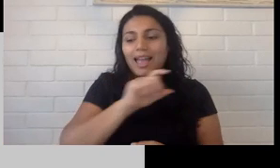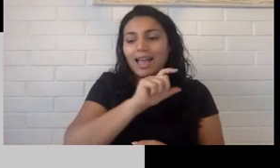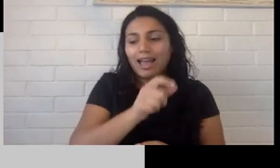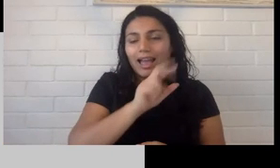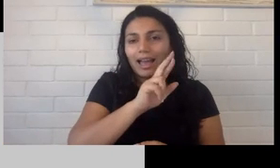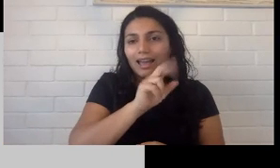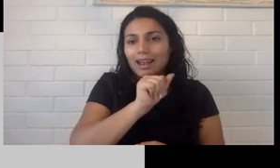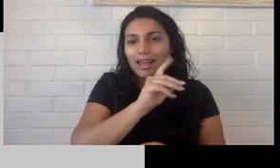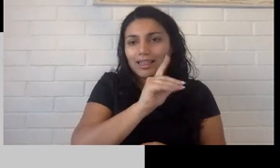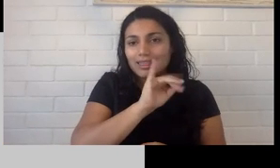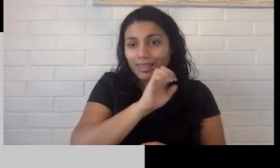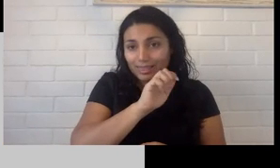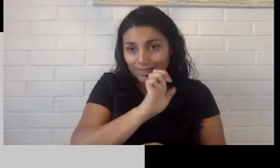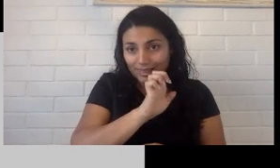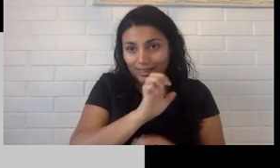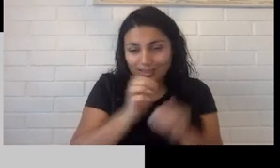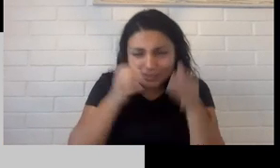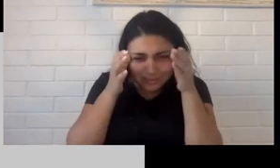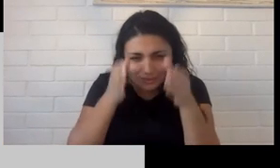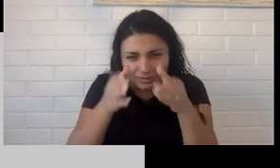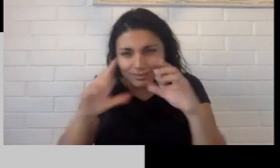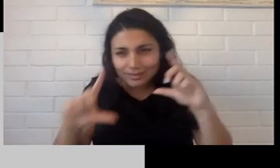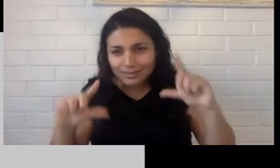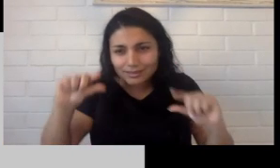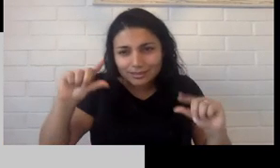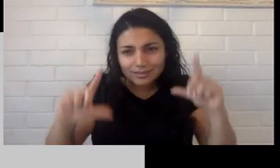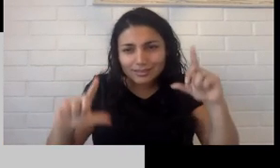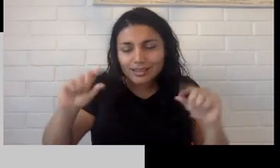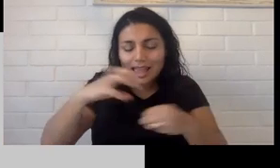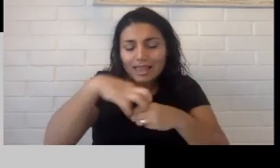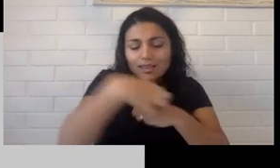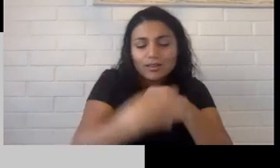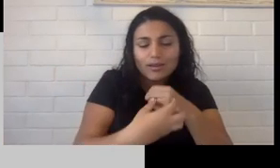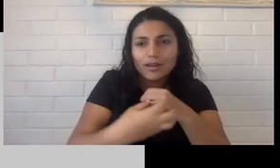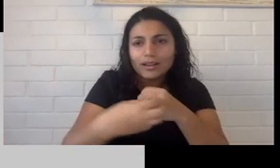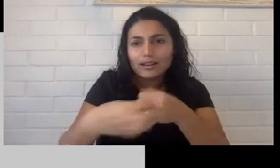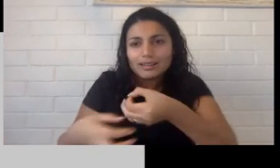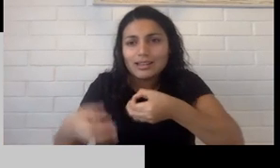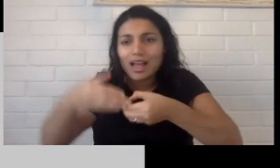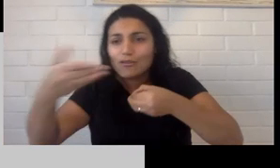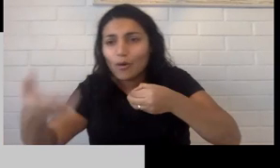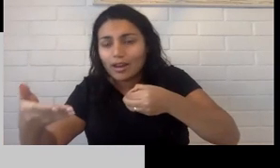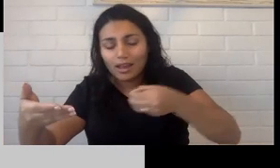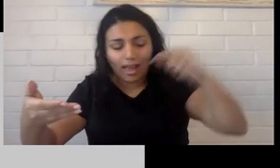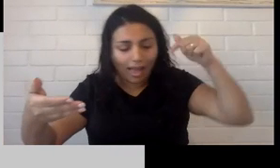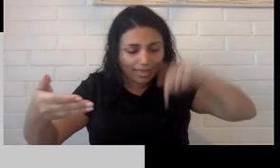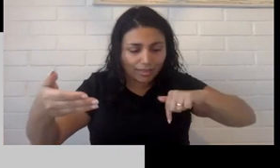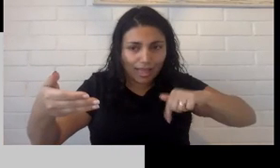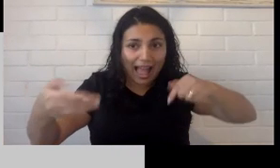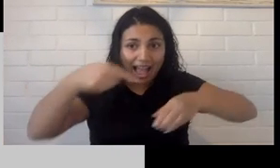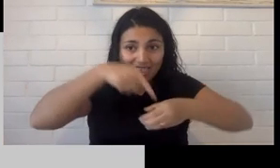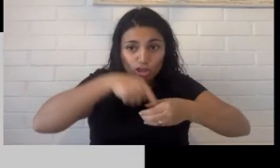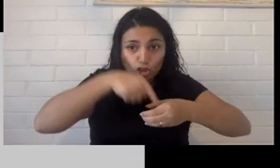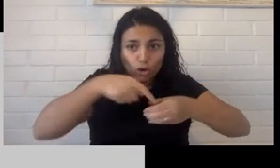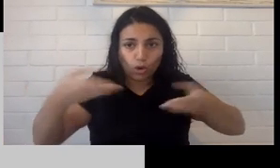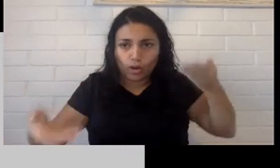la diferencia en la concentración que tiene un ion comparando el medio extracelular con el medio intracelular.